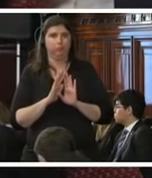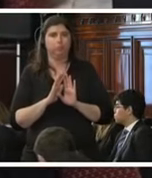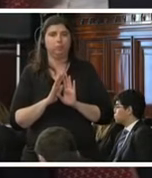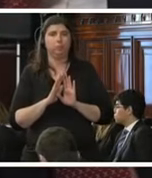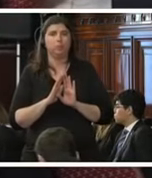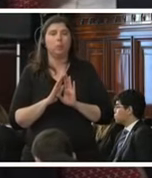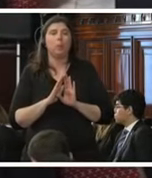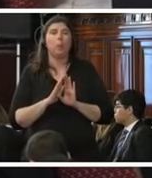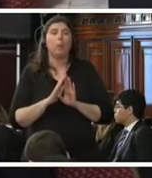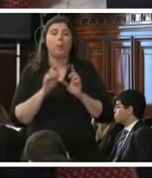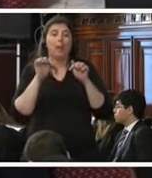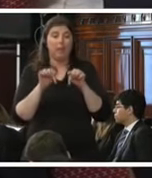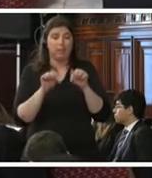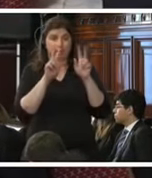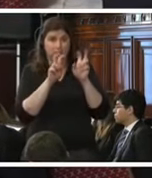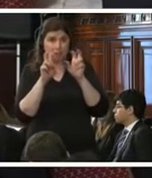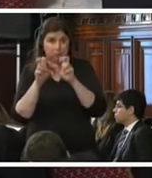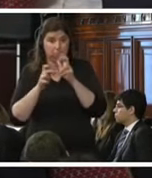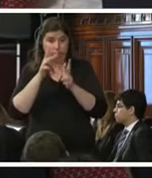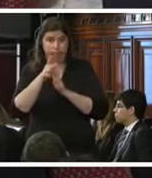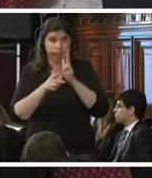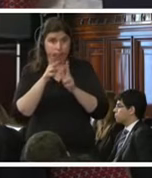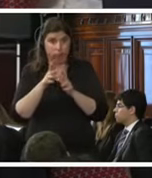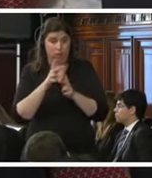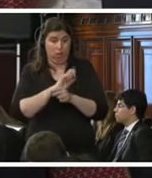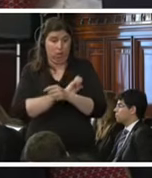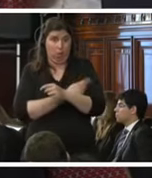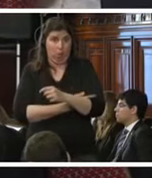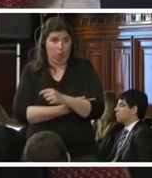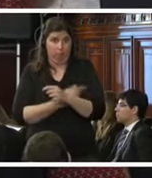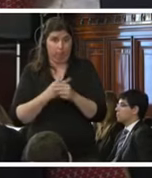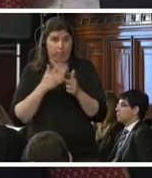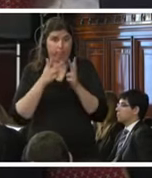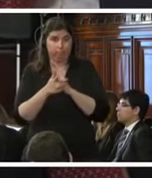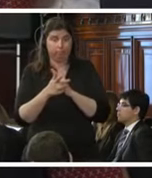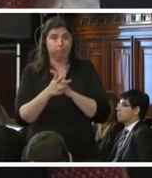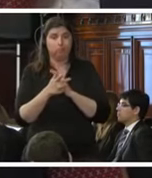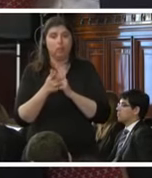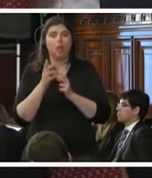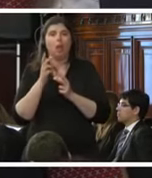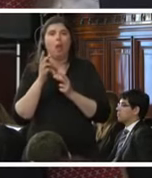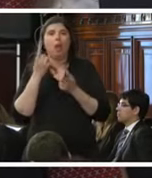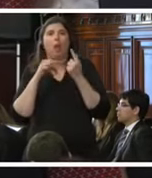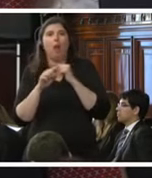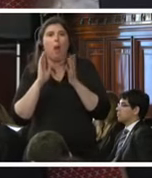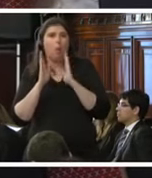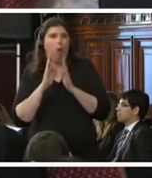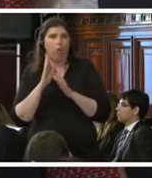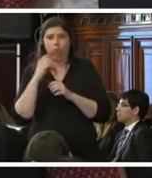En esta temática de fragmentación efectiva del poder, la figura del abogado es esencial.